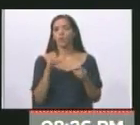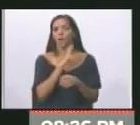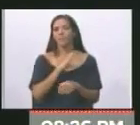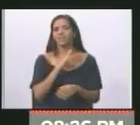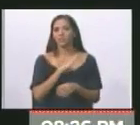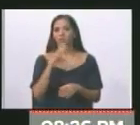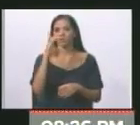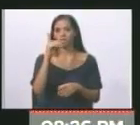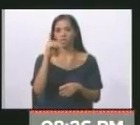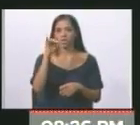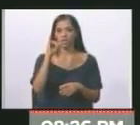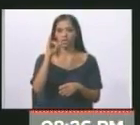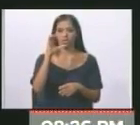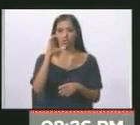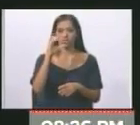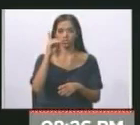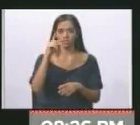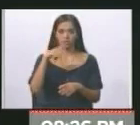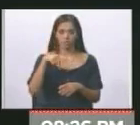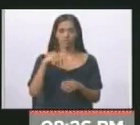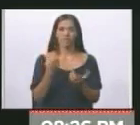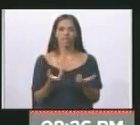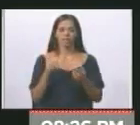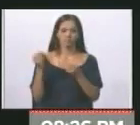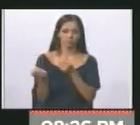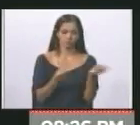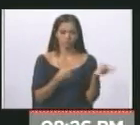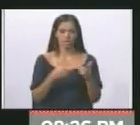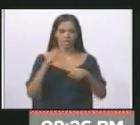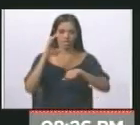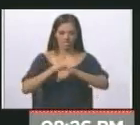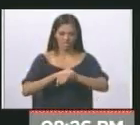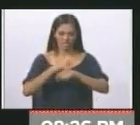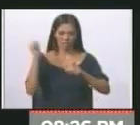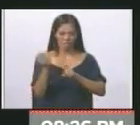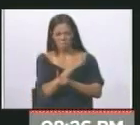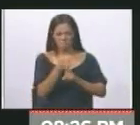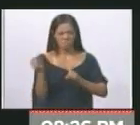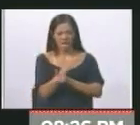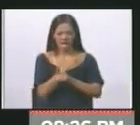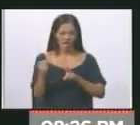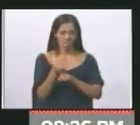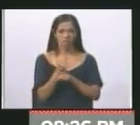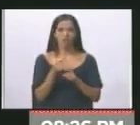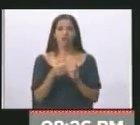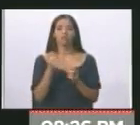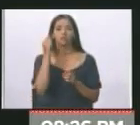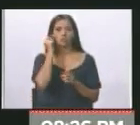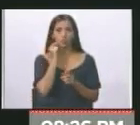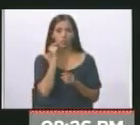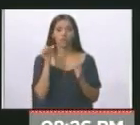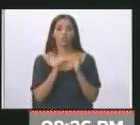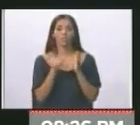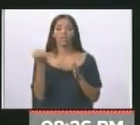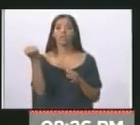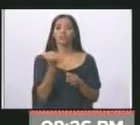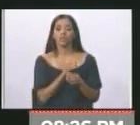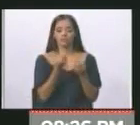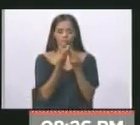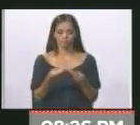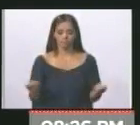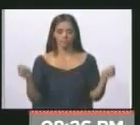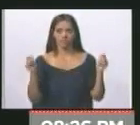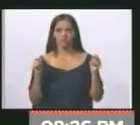DICIC y es trasladado a las cámaras de tortura del Teatro de Operaciones de Cocollar, en el estado Sucre, donde es asesinado y